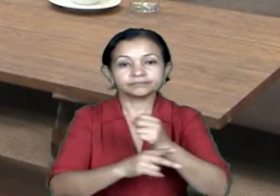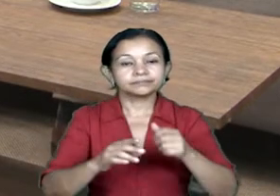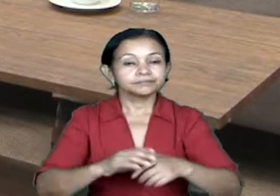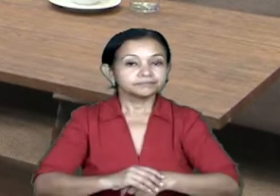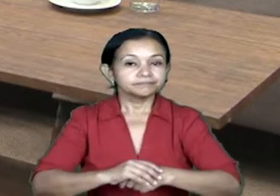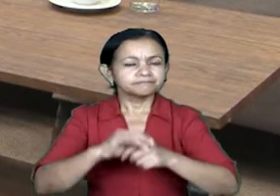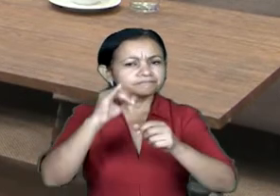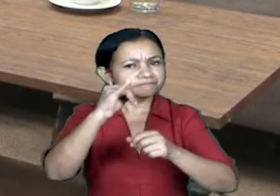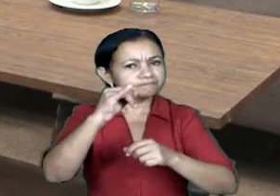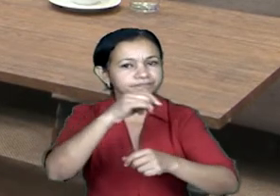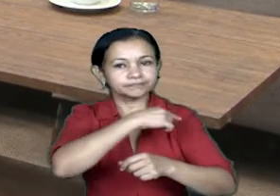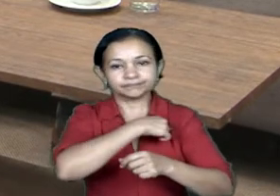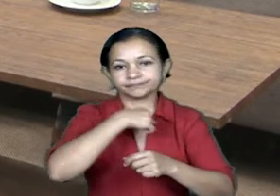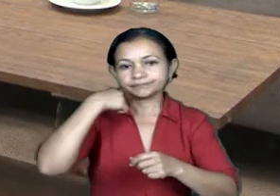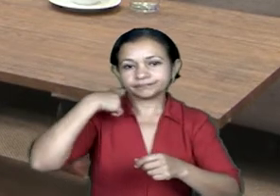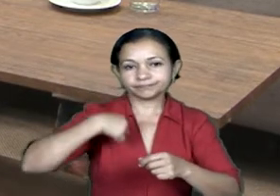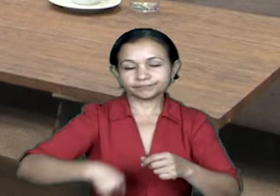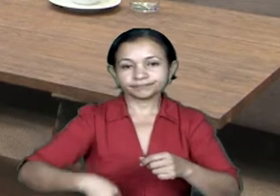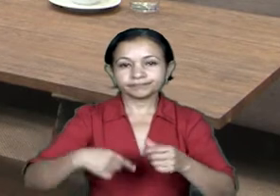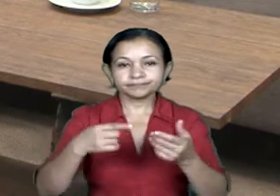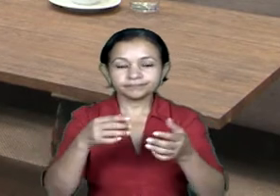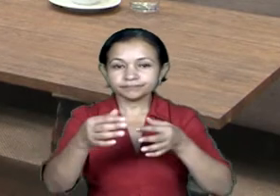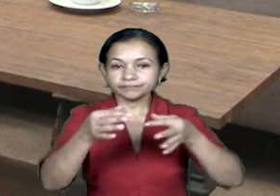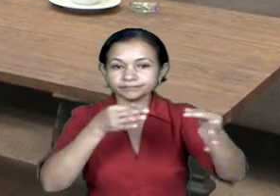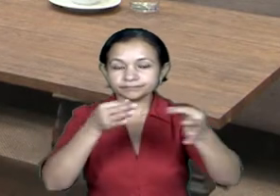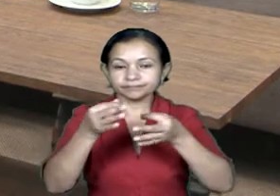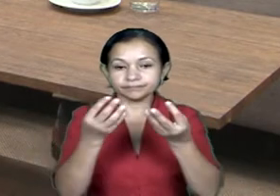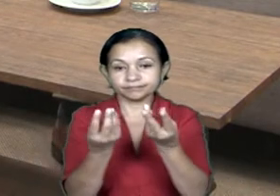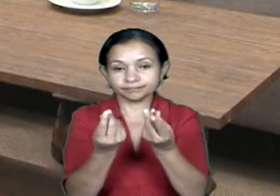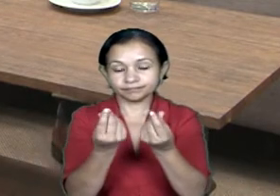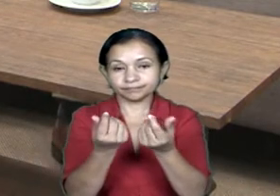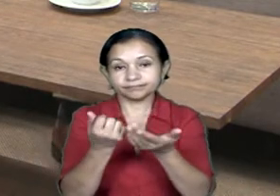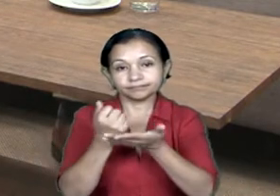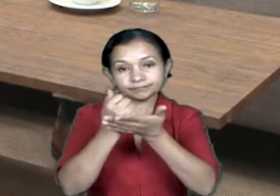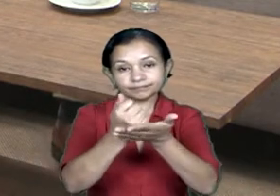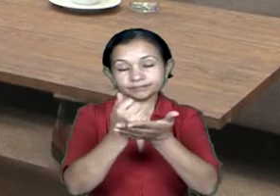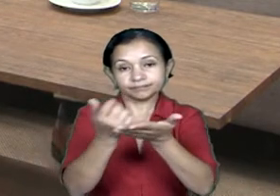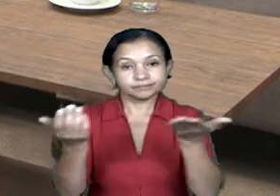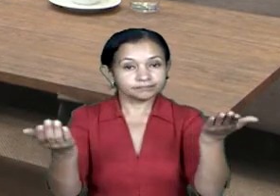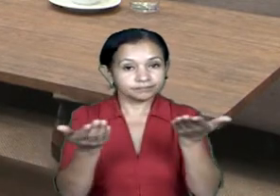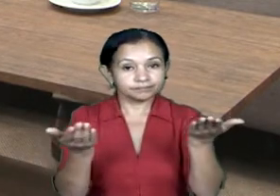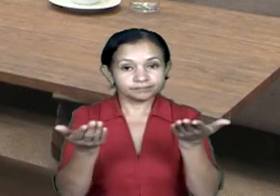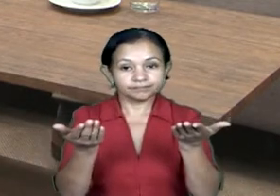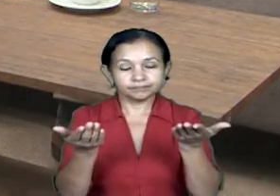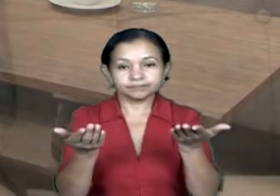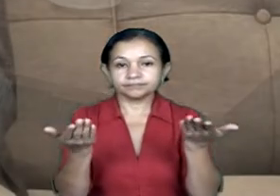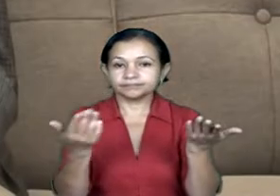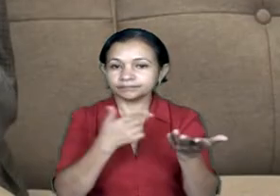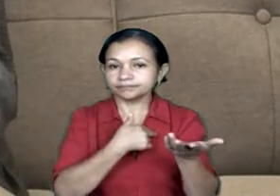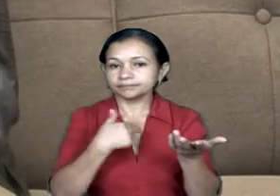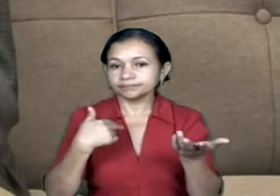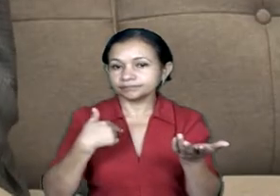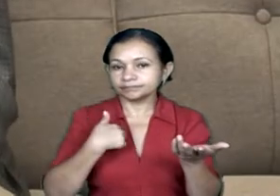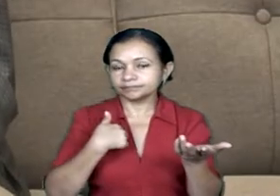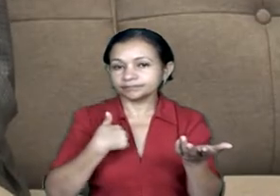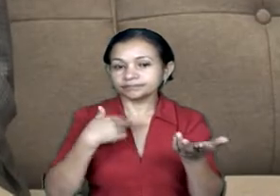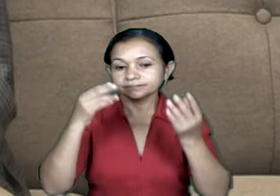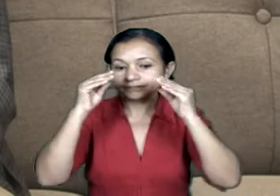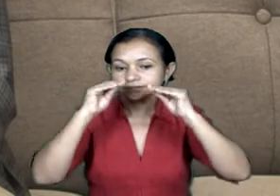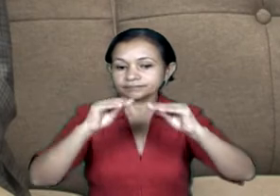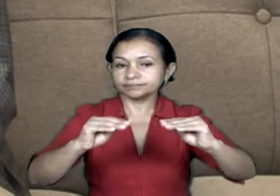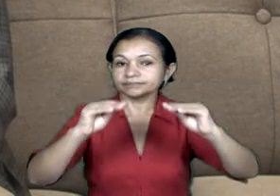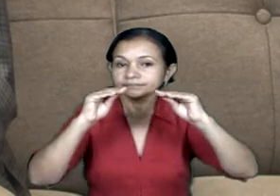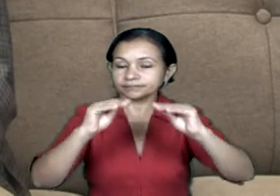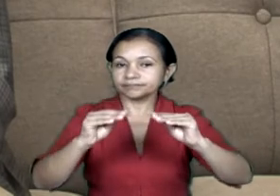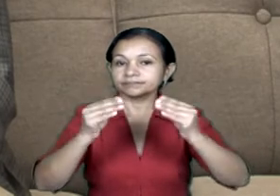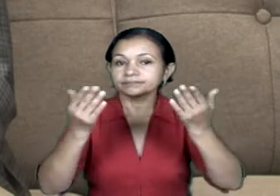es yo creo que el éxito económico de Taiwán, ¿no?, se debe a la educación, Y